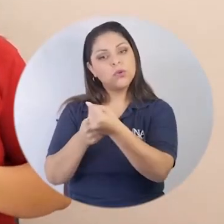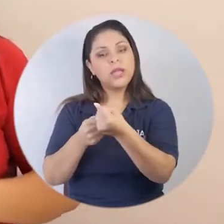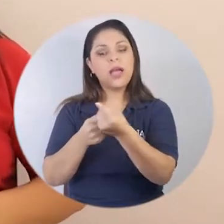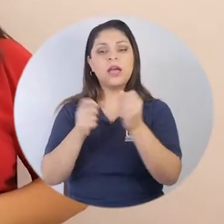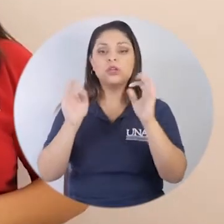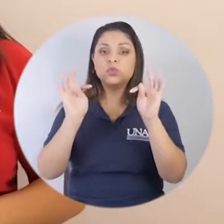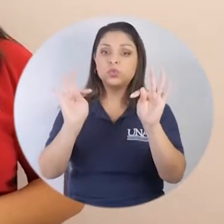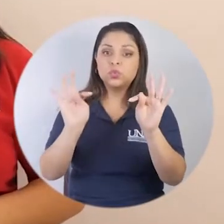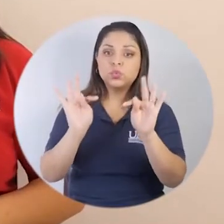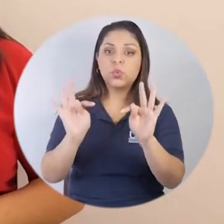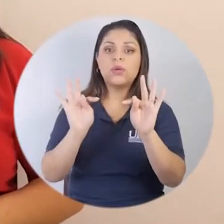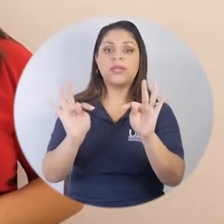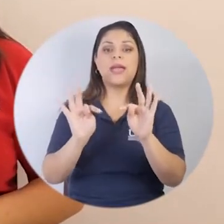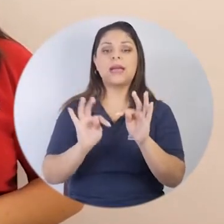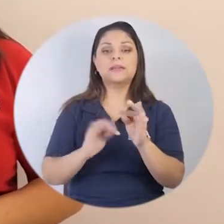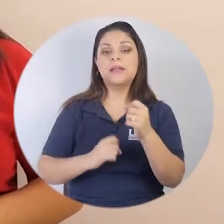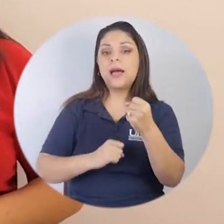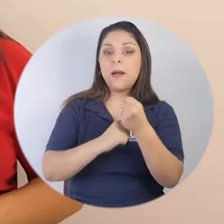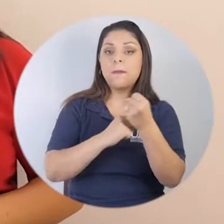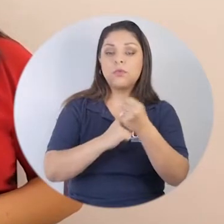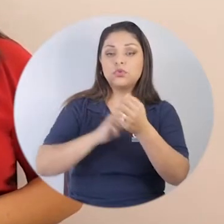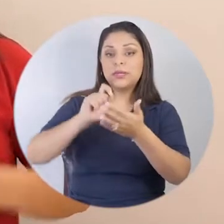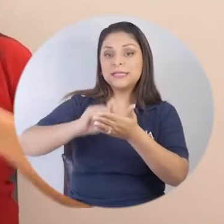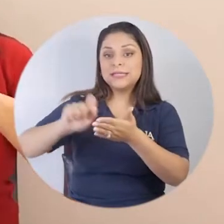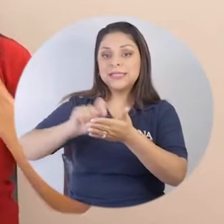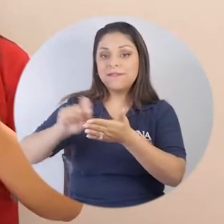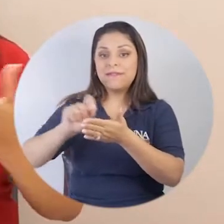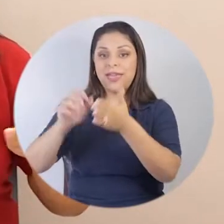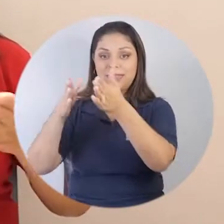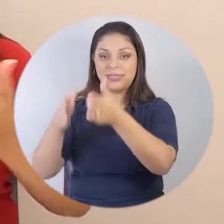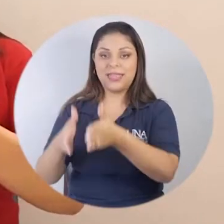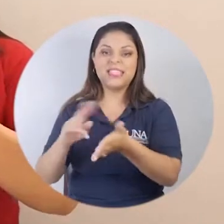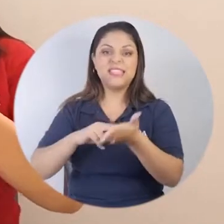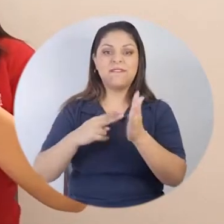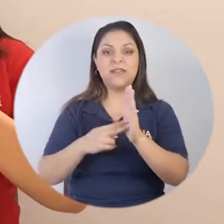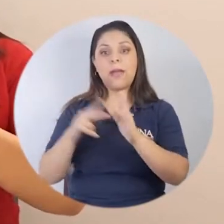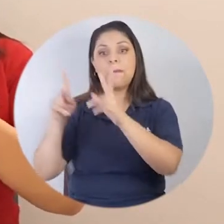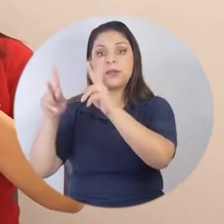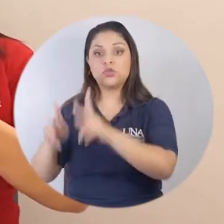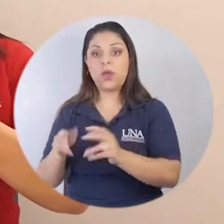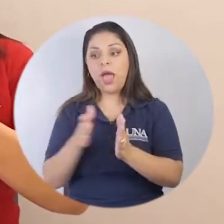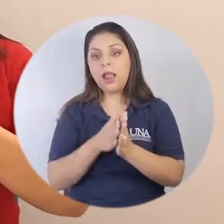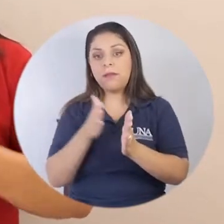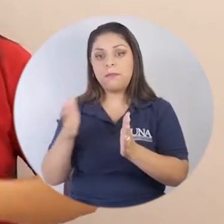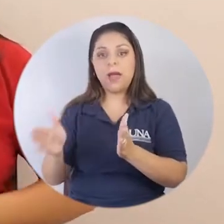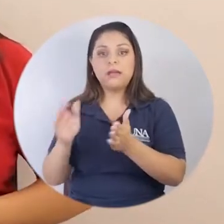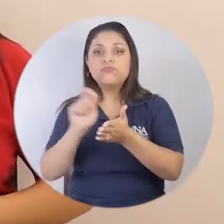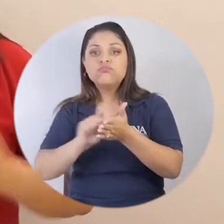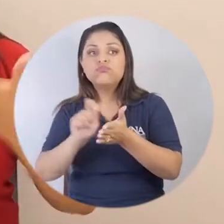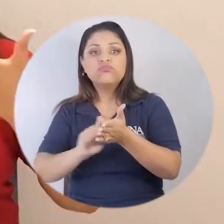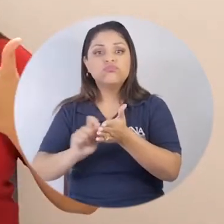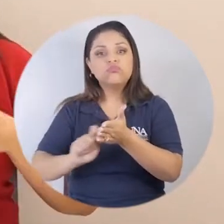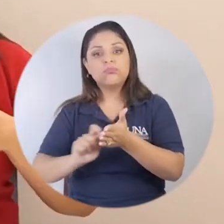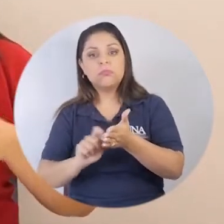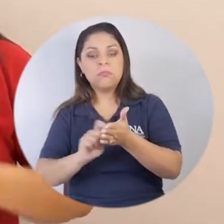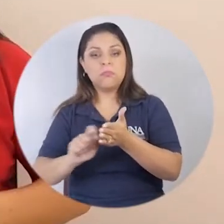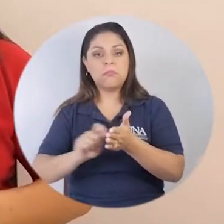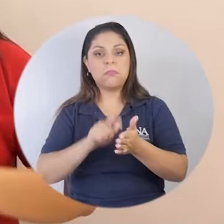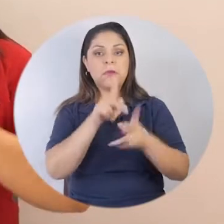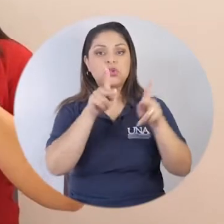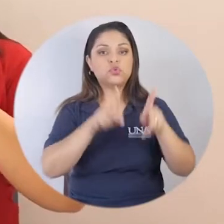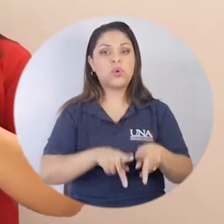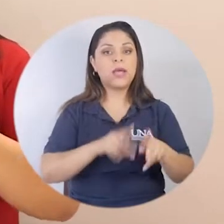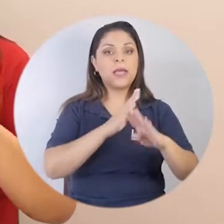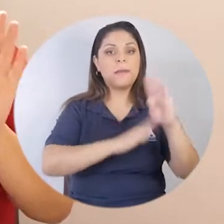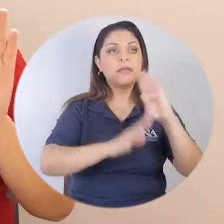en tutorías, algunos requieren el apoyo de escribiente, ¿verdad? Que es para toma de apuntes durante las lecciones, algunos van a requerir algún